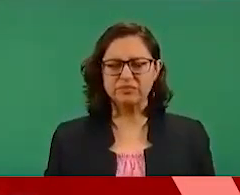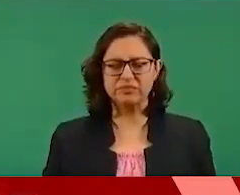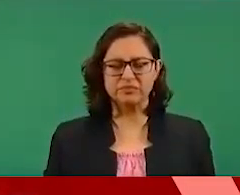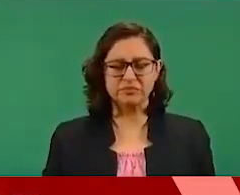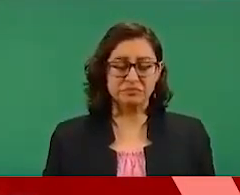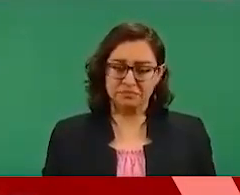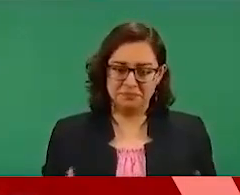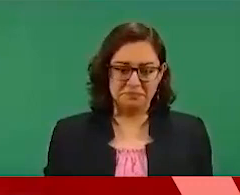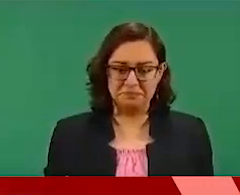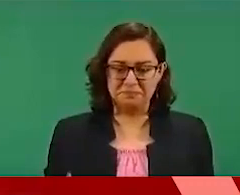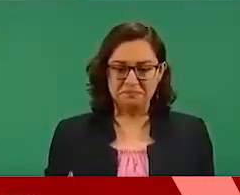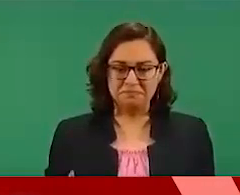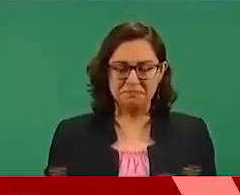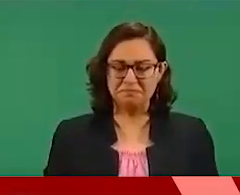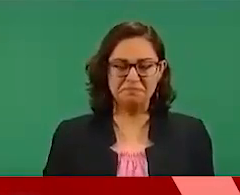Entonces,